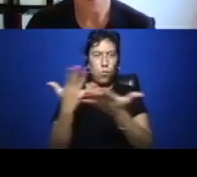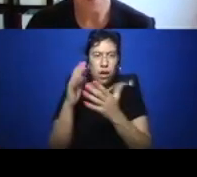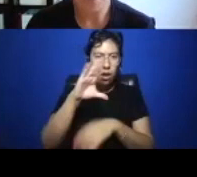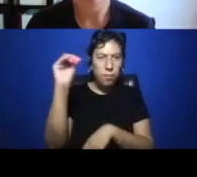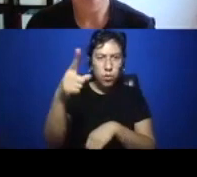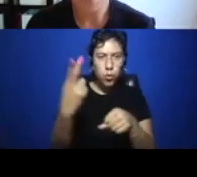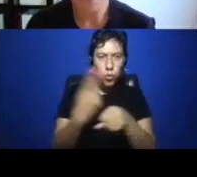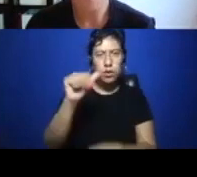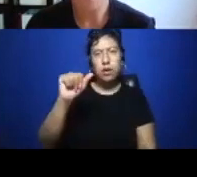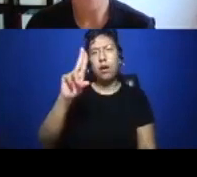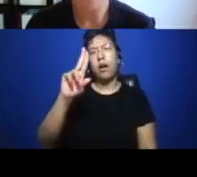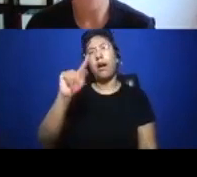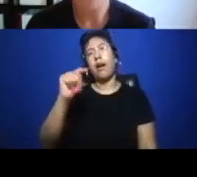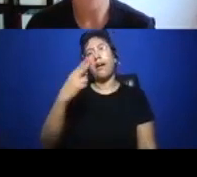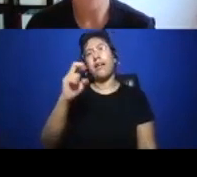¿Y qué están usando?